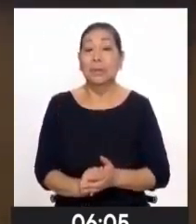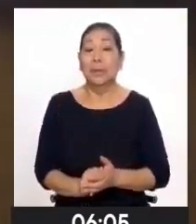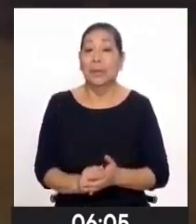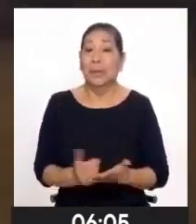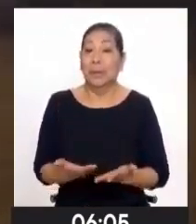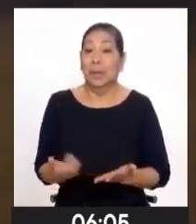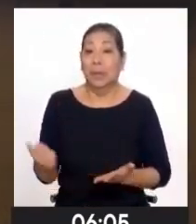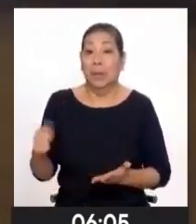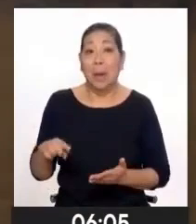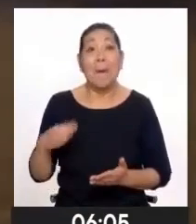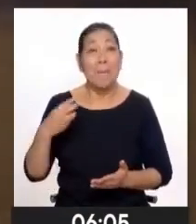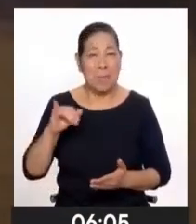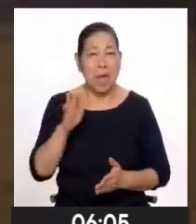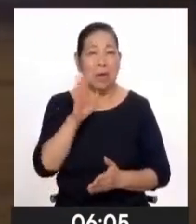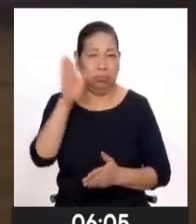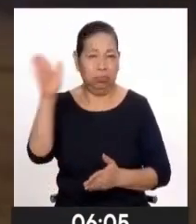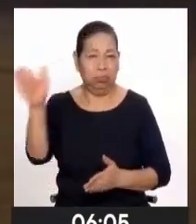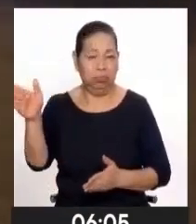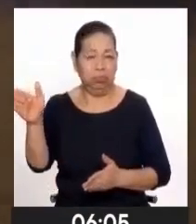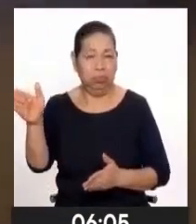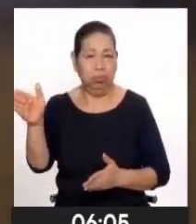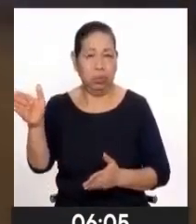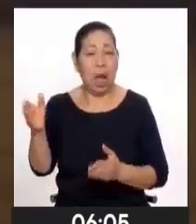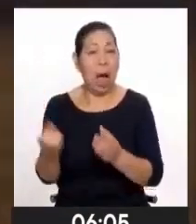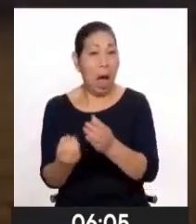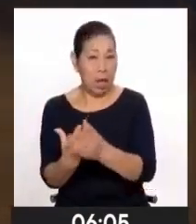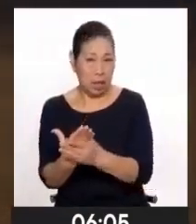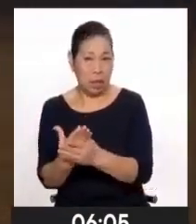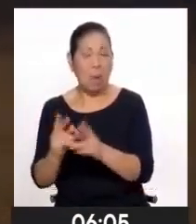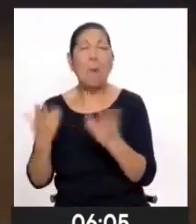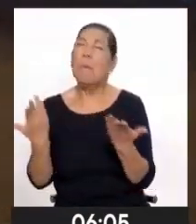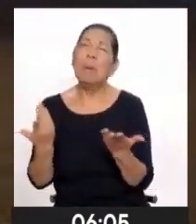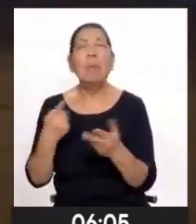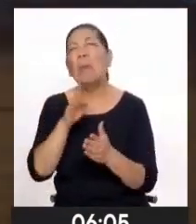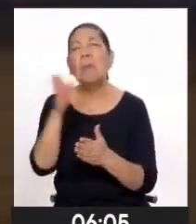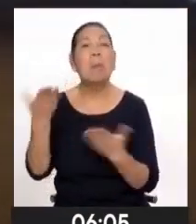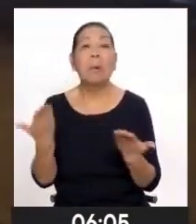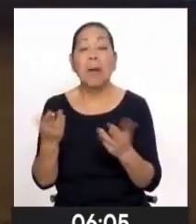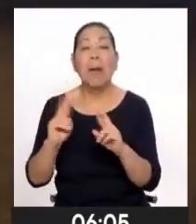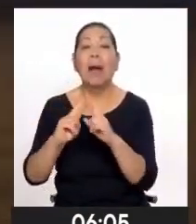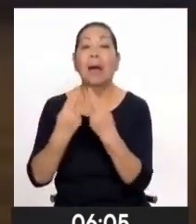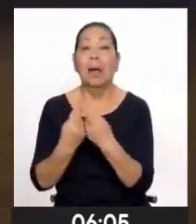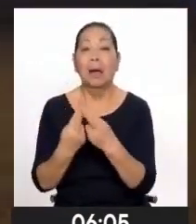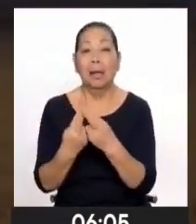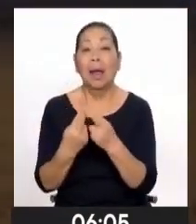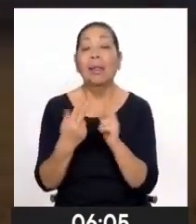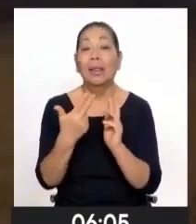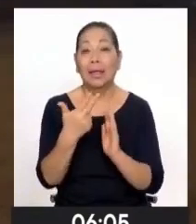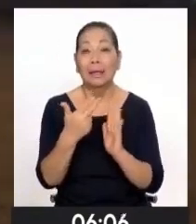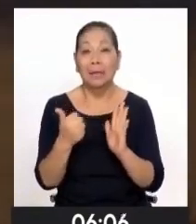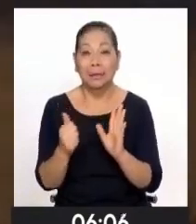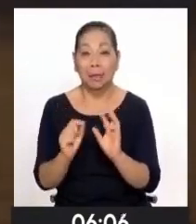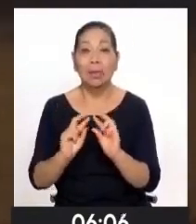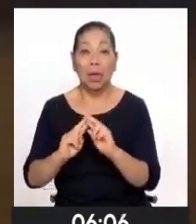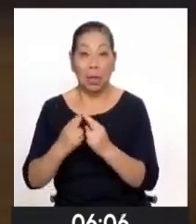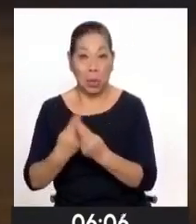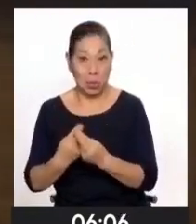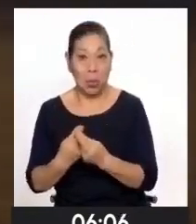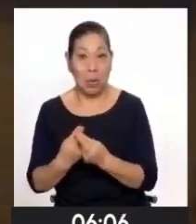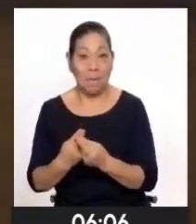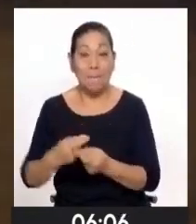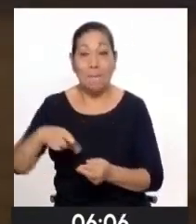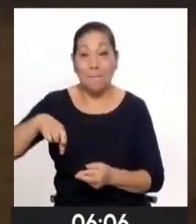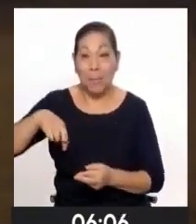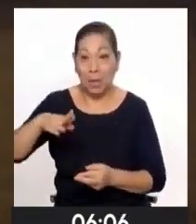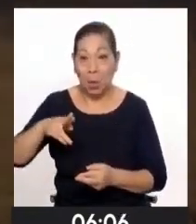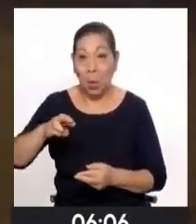el cuerpo del primer vicepresidente de la mesa directiva sea trasladado a la capital por el momento permanece en el hospital Manuel de Torres